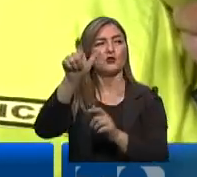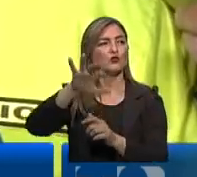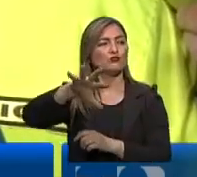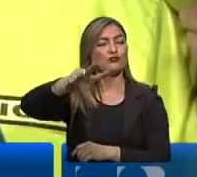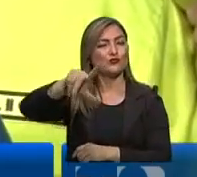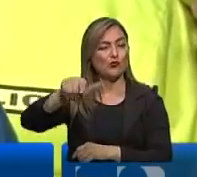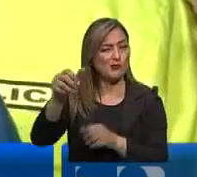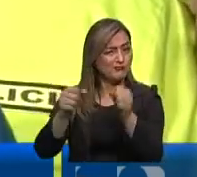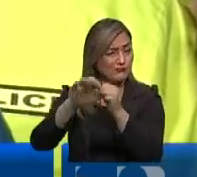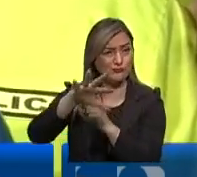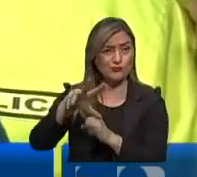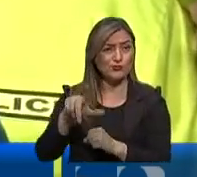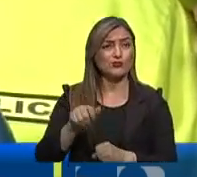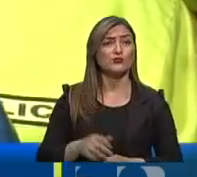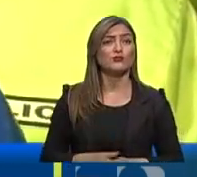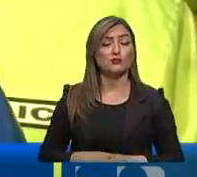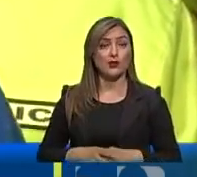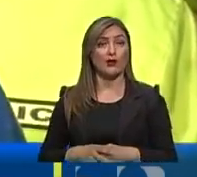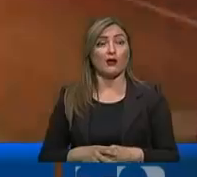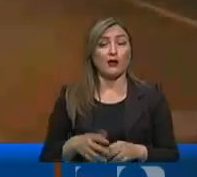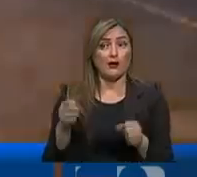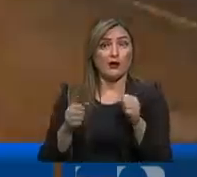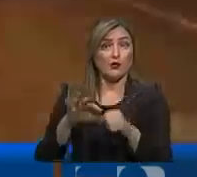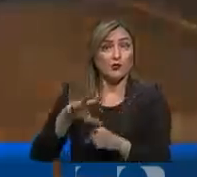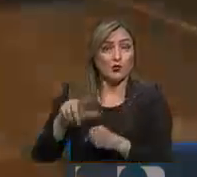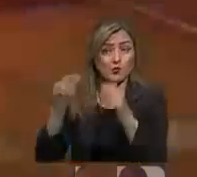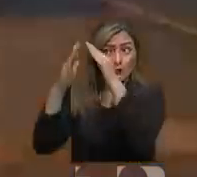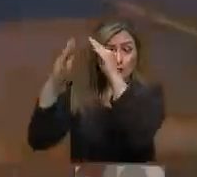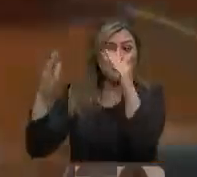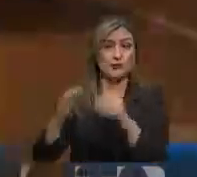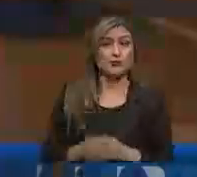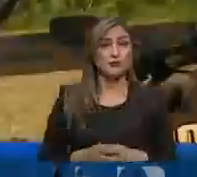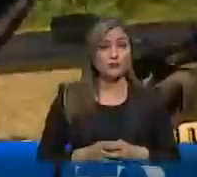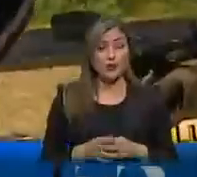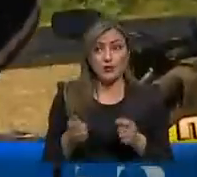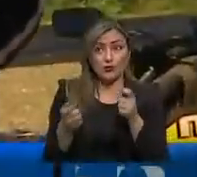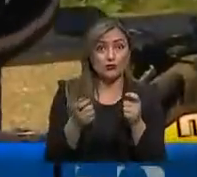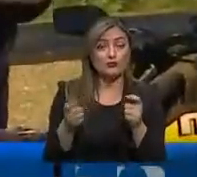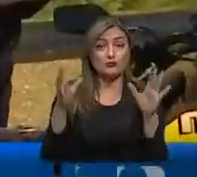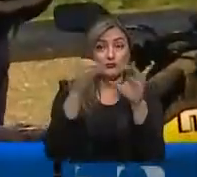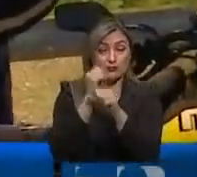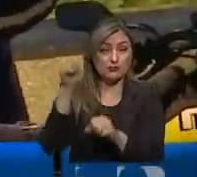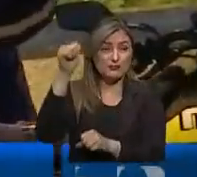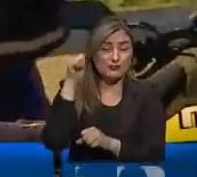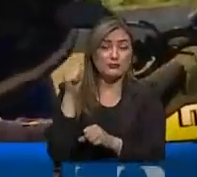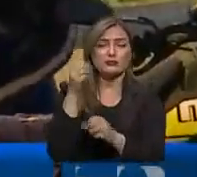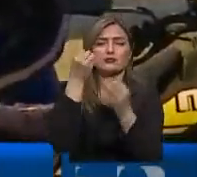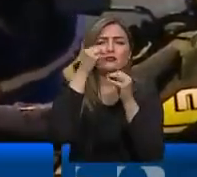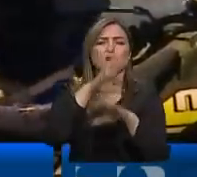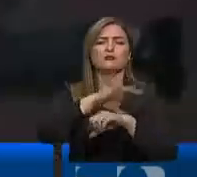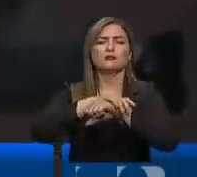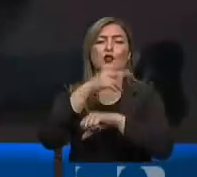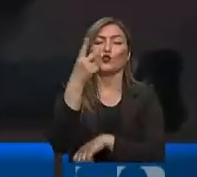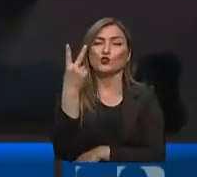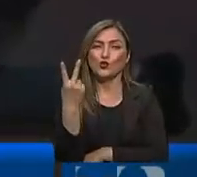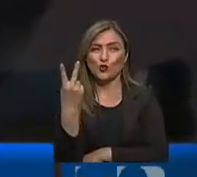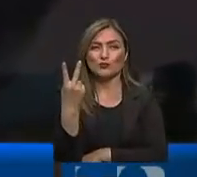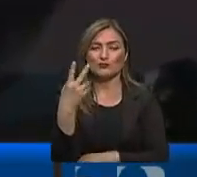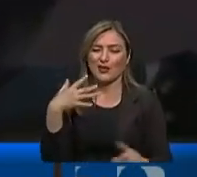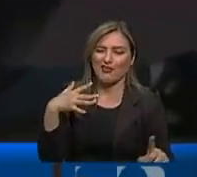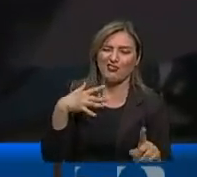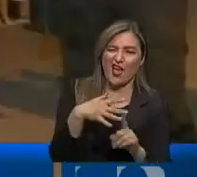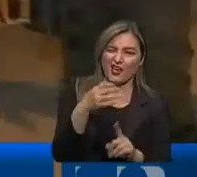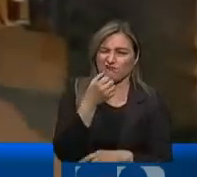personas, robo a vehículos, robo a domicilios. Al término del operativo de anoche se informó que hubo dos detenidos por delito de